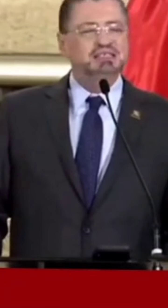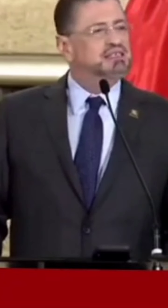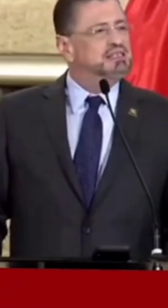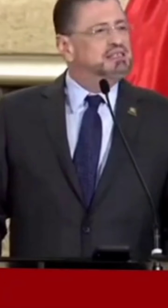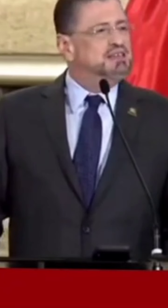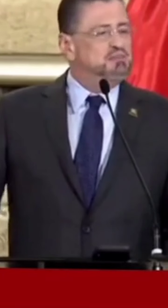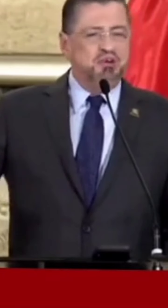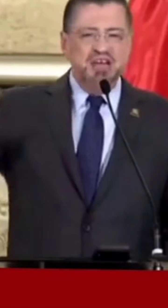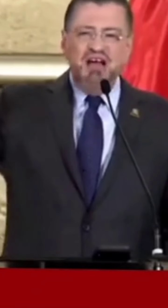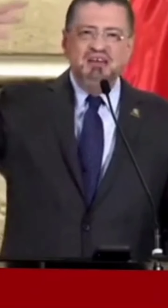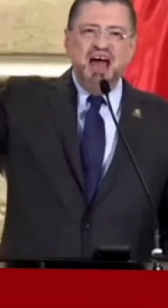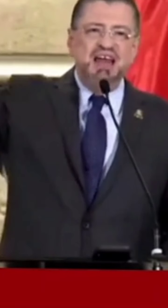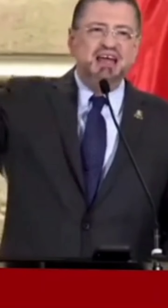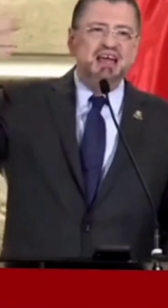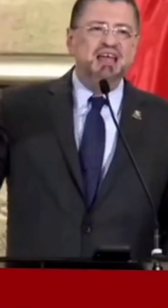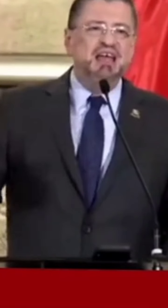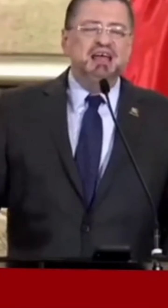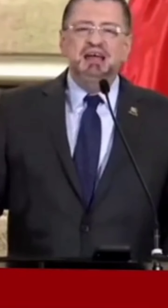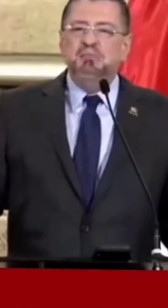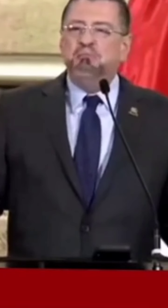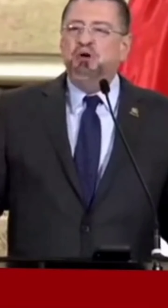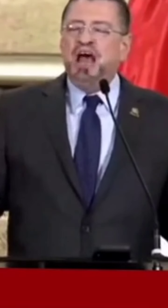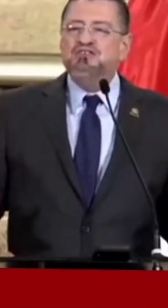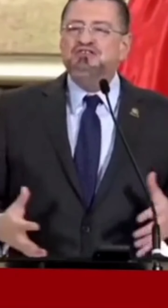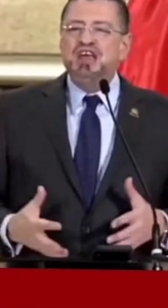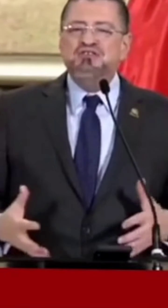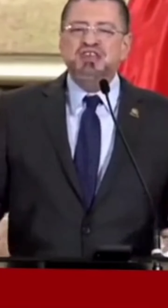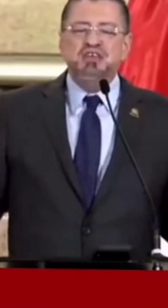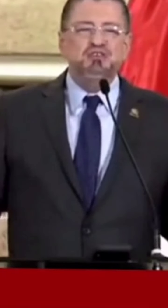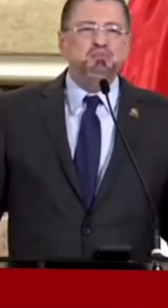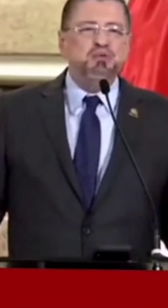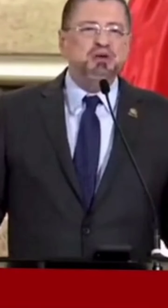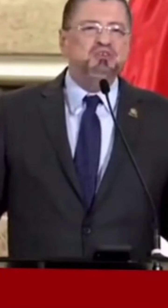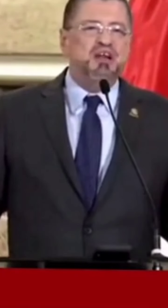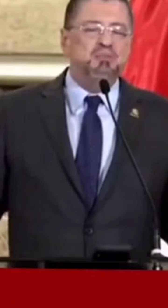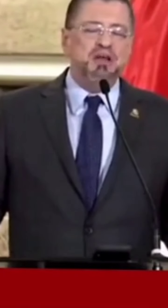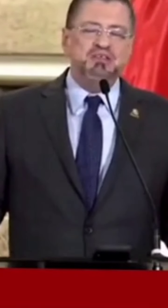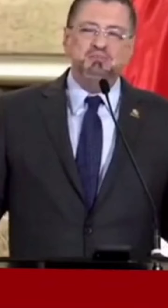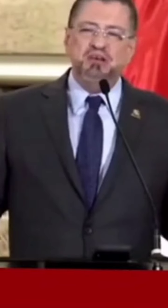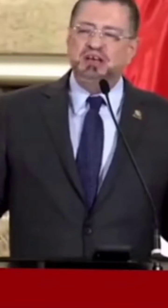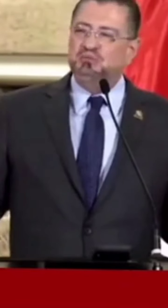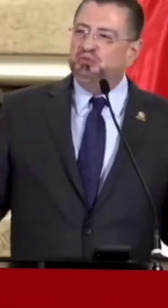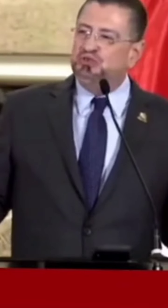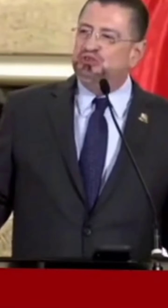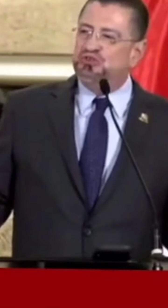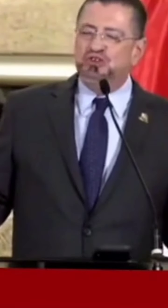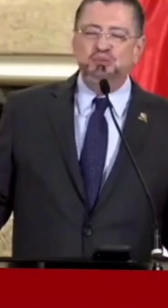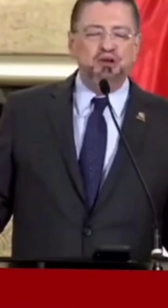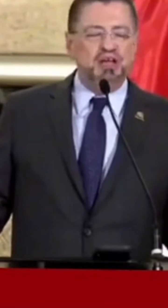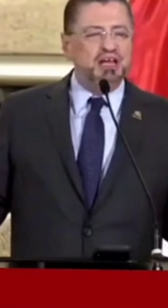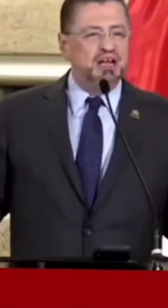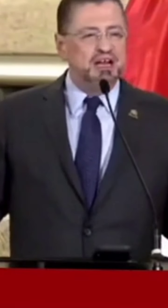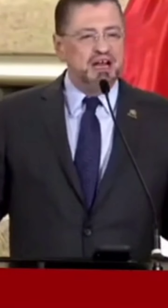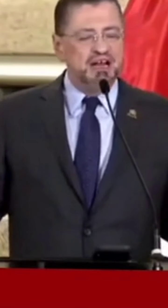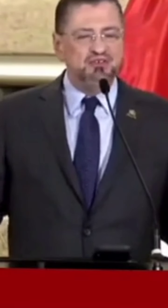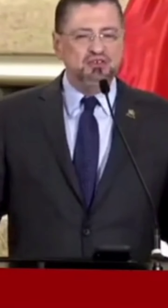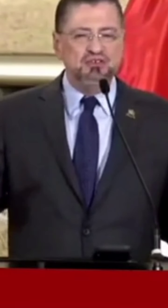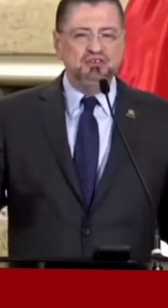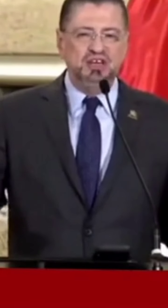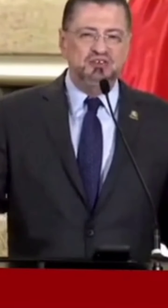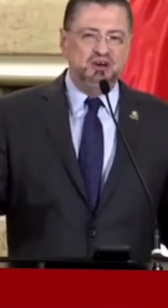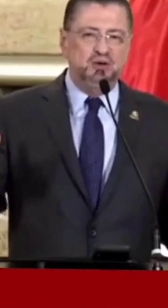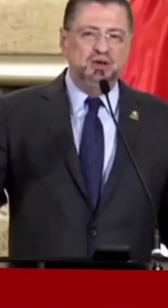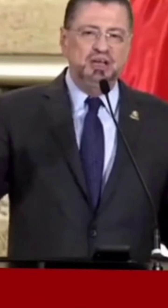¿verdad? Y se ponían a hablar ahí. Por años y años y años no podíamos ir a la plaza porque éramos muchos y porque La